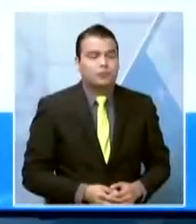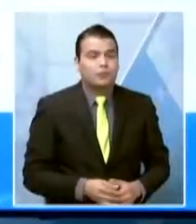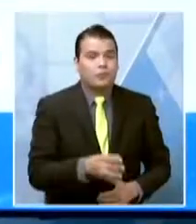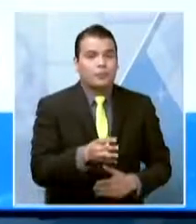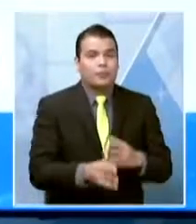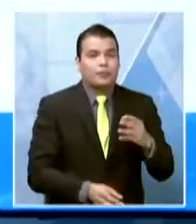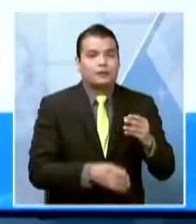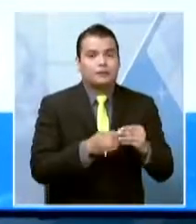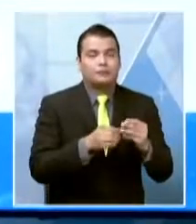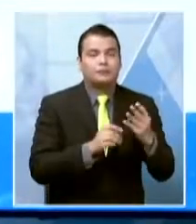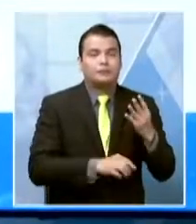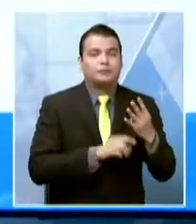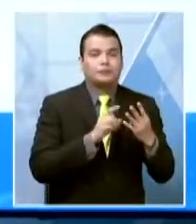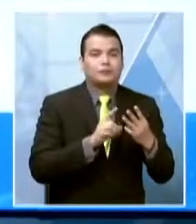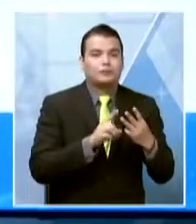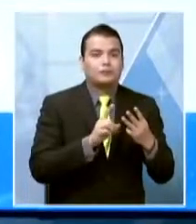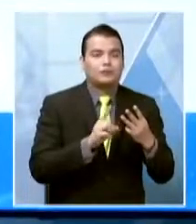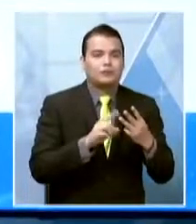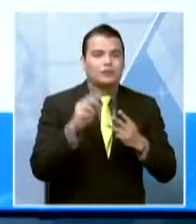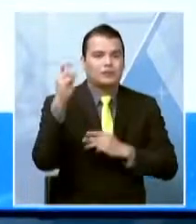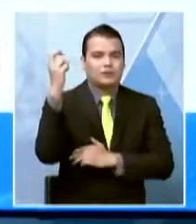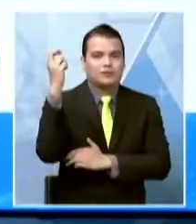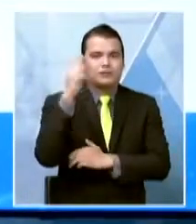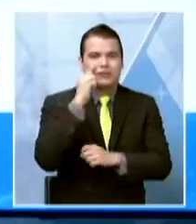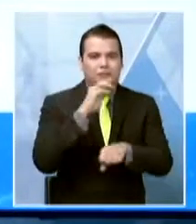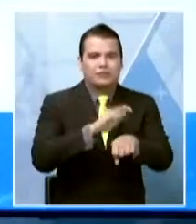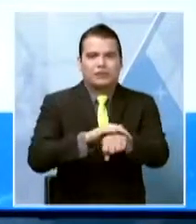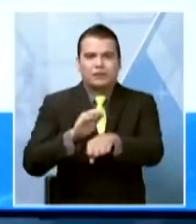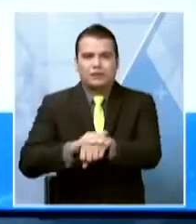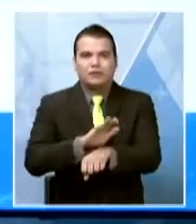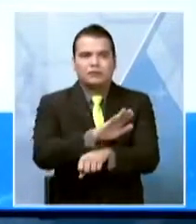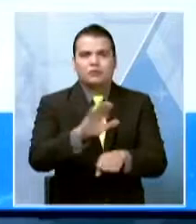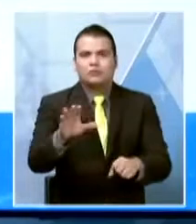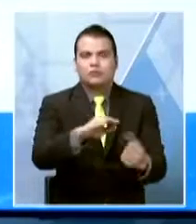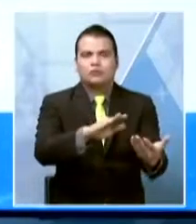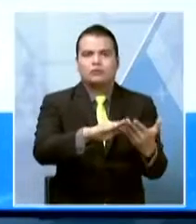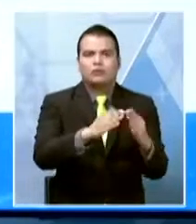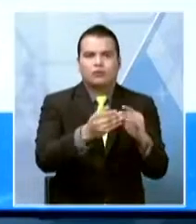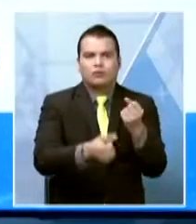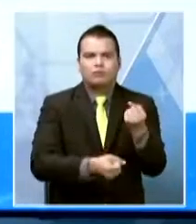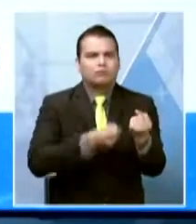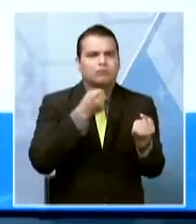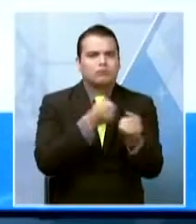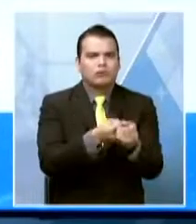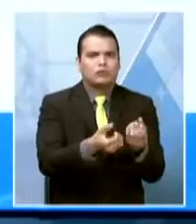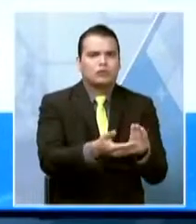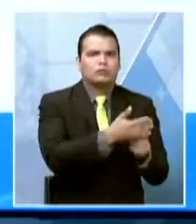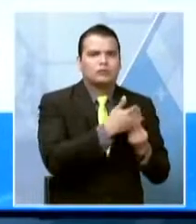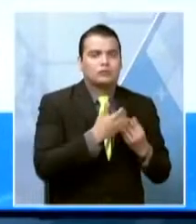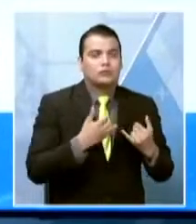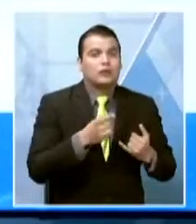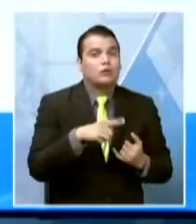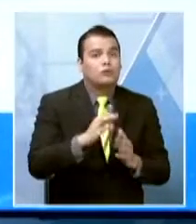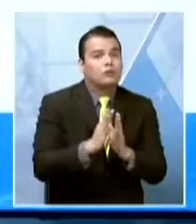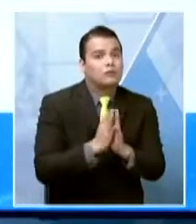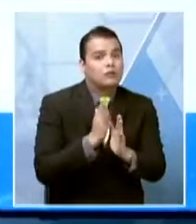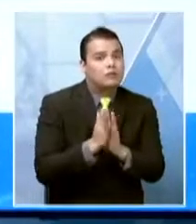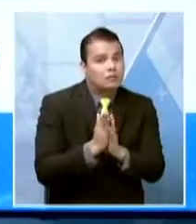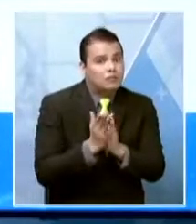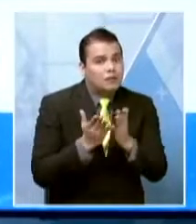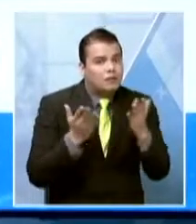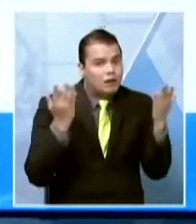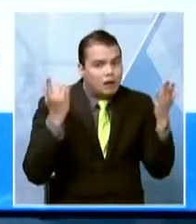Entre tanto, la Fiscalía le dijo hoy a la comunidad que se les brindarán todas las garantías a quienes suministren información sobre